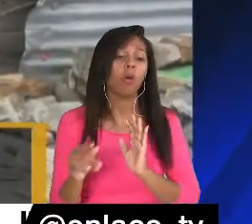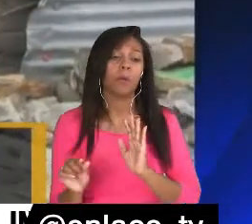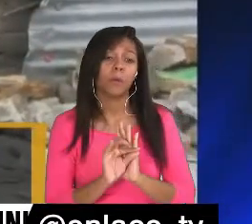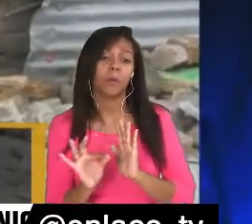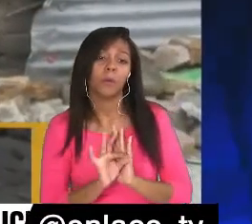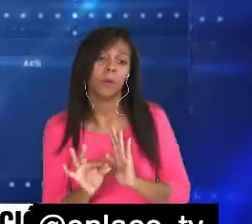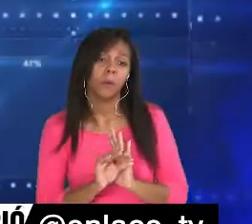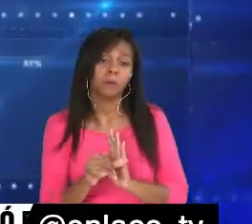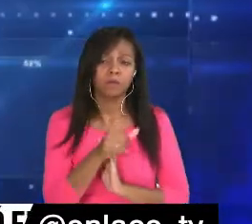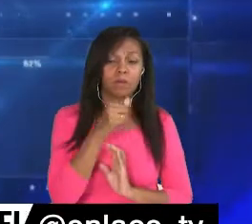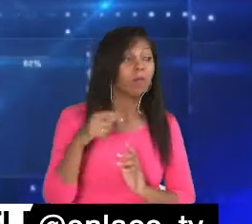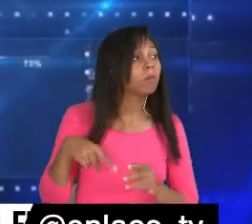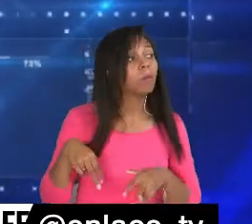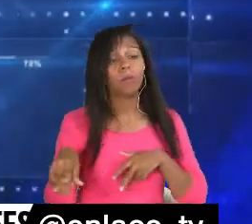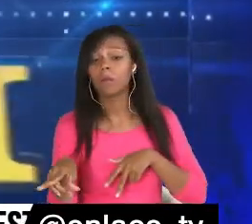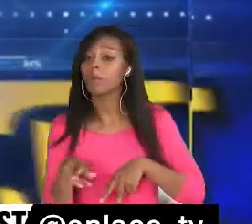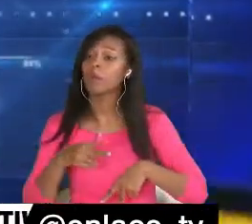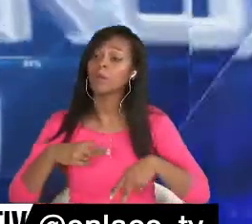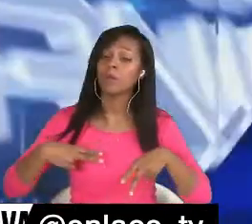por la zona.